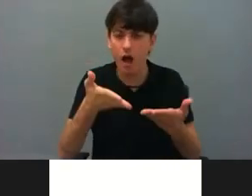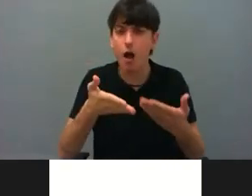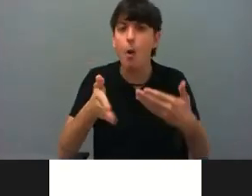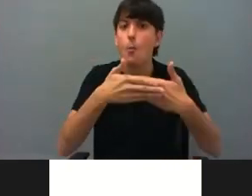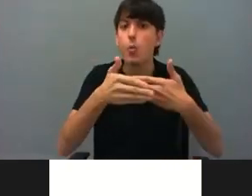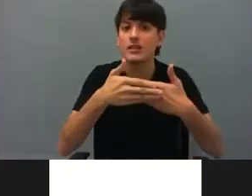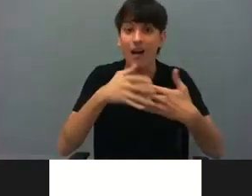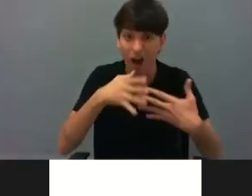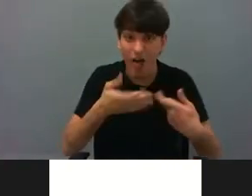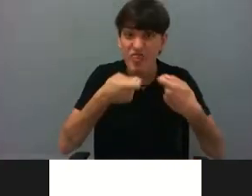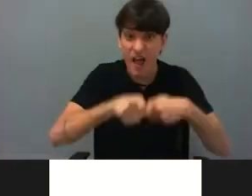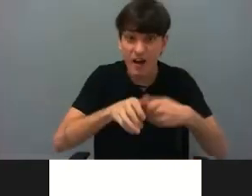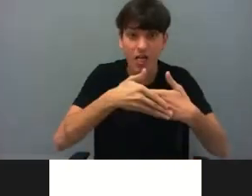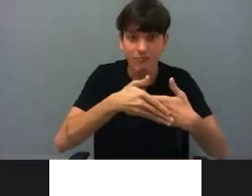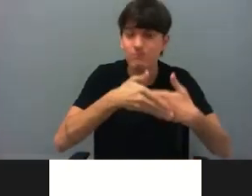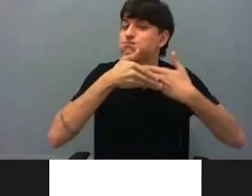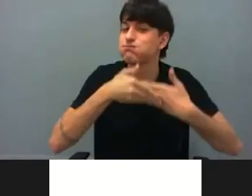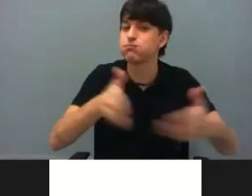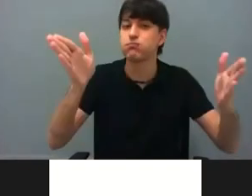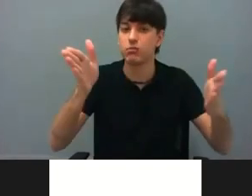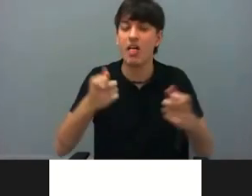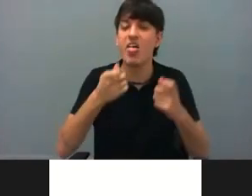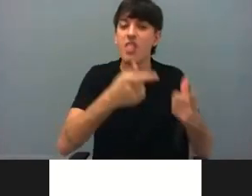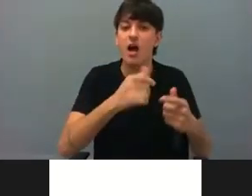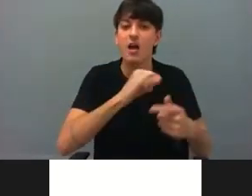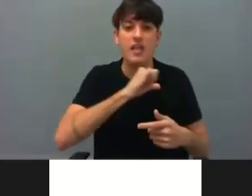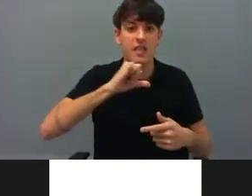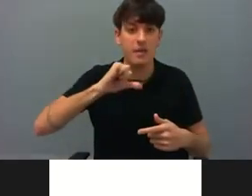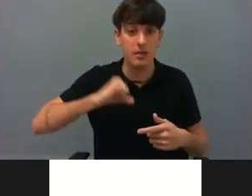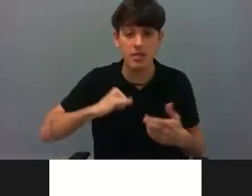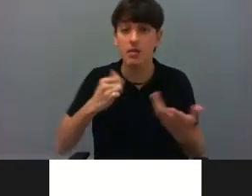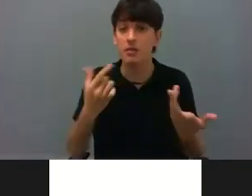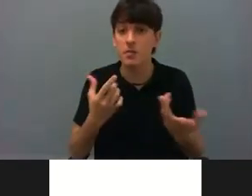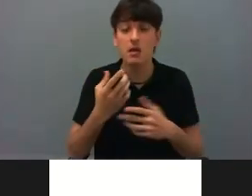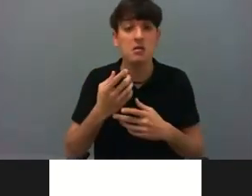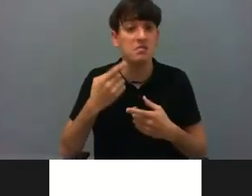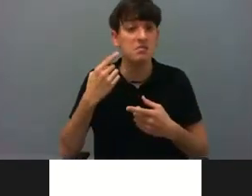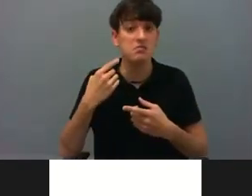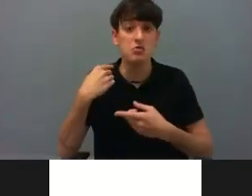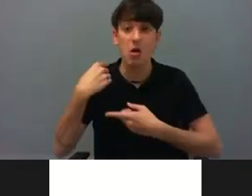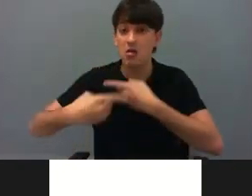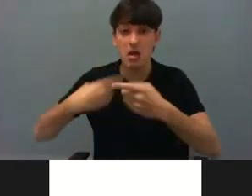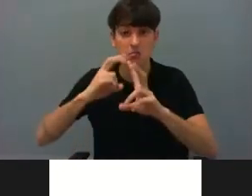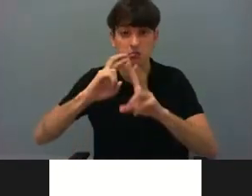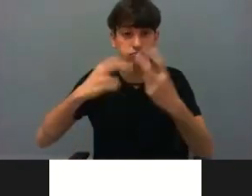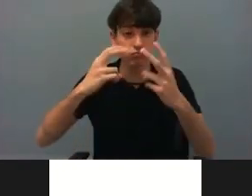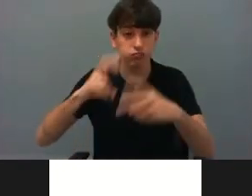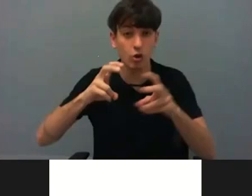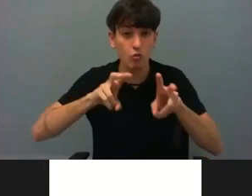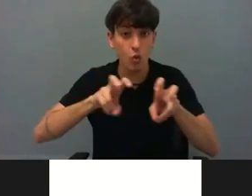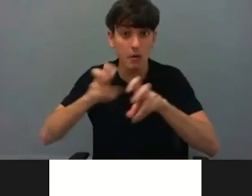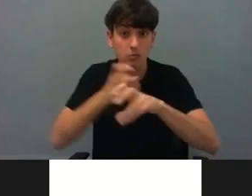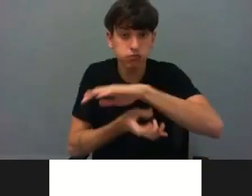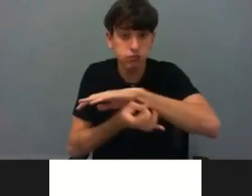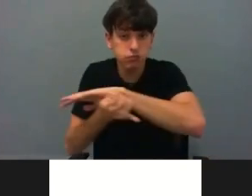podrá dotarlas de independencia personal. Y bueno, cada día se desarrollan nuevas aplicaciones tecnológicas que serán de ayuda en nuestro colectivo. Yo